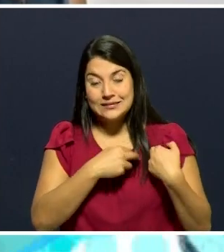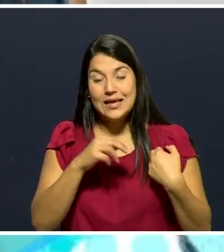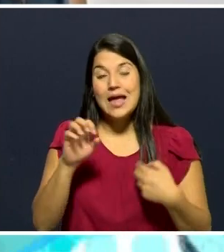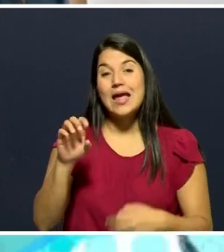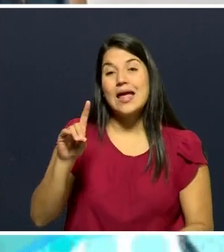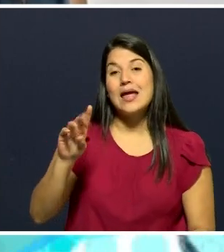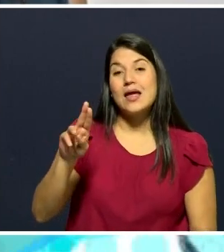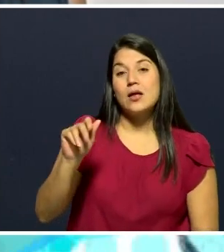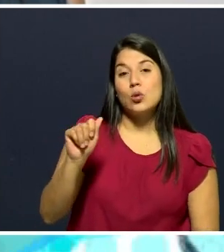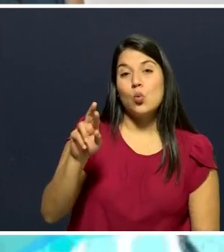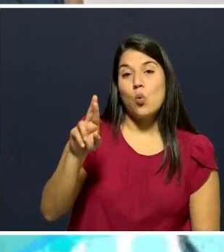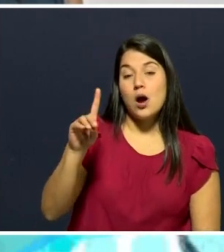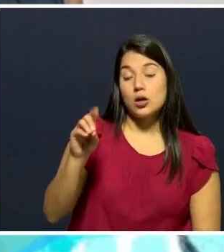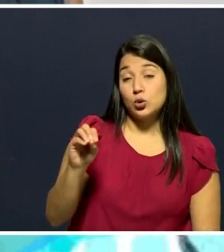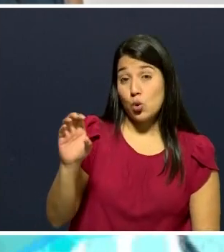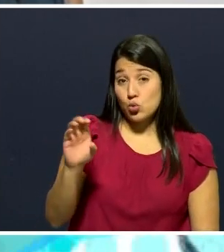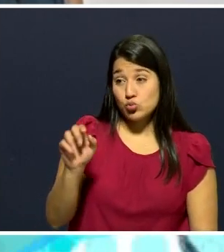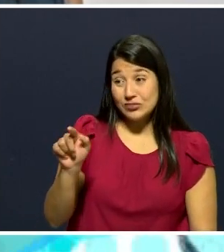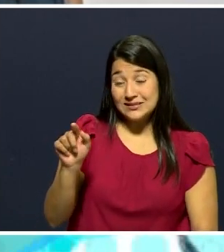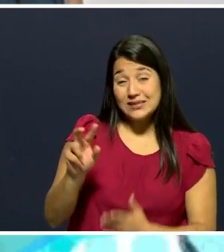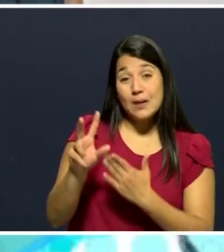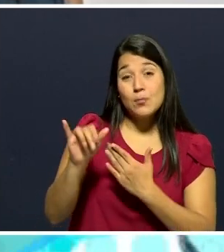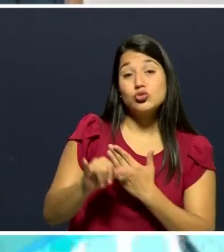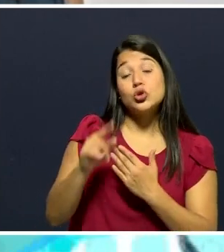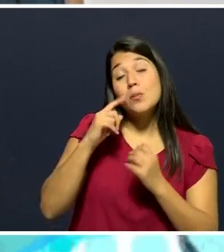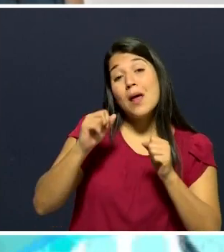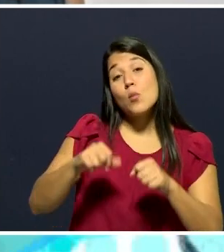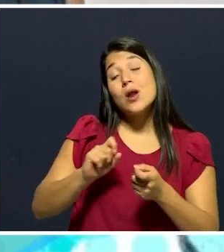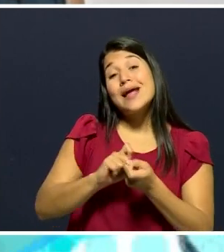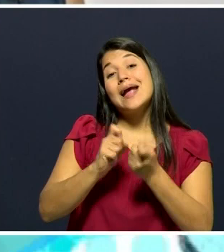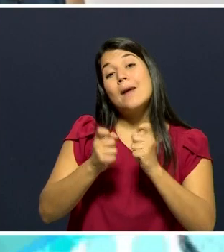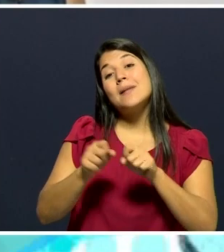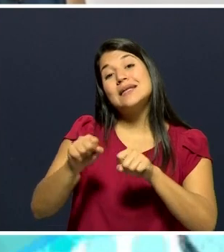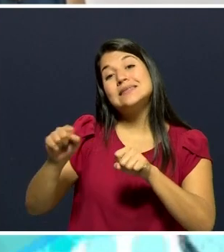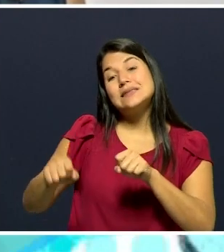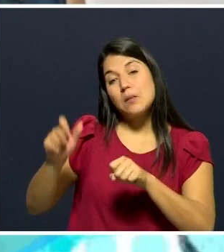para reformar el régimen obligatorio de pensiones, que es un proyecto